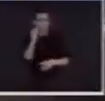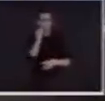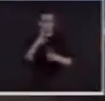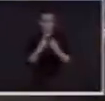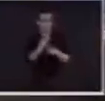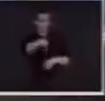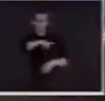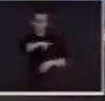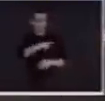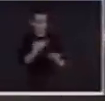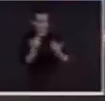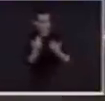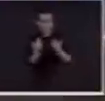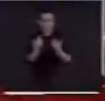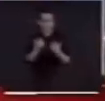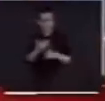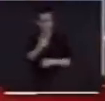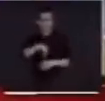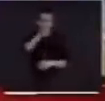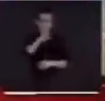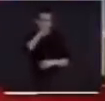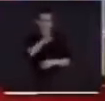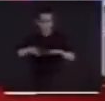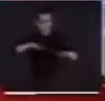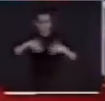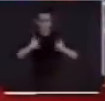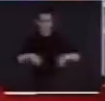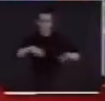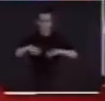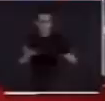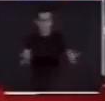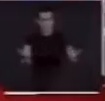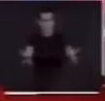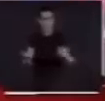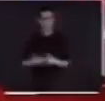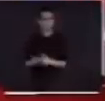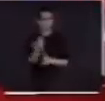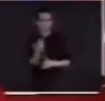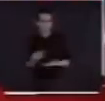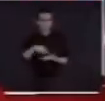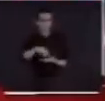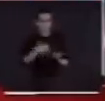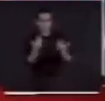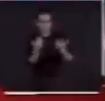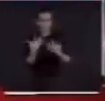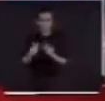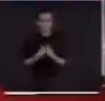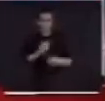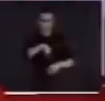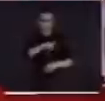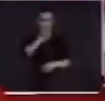venga ven venga Ven a cantar conmigo muévete ven con la sangar rangas venga